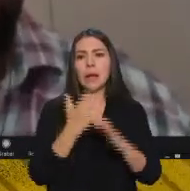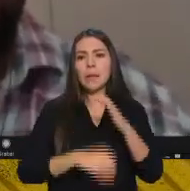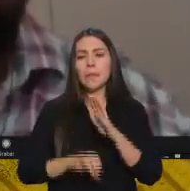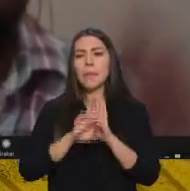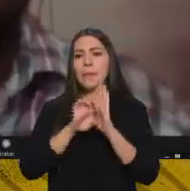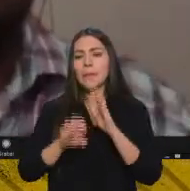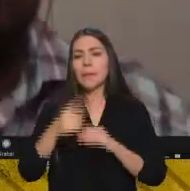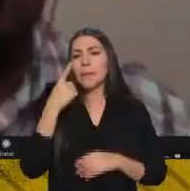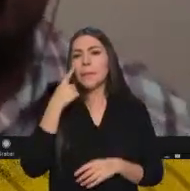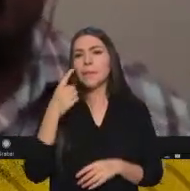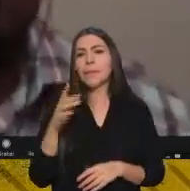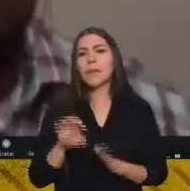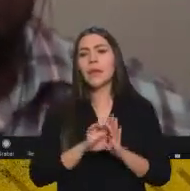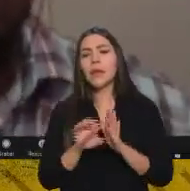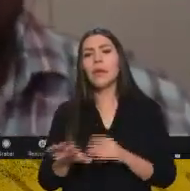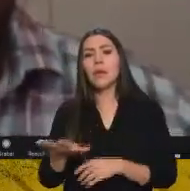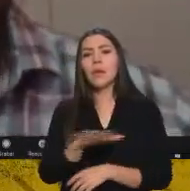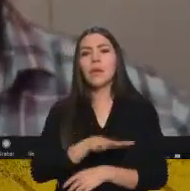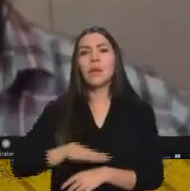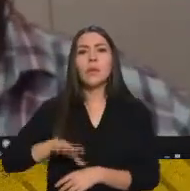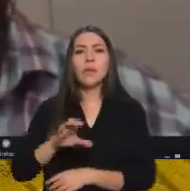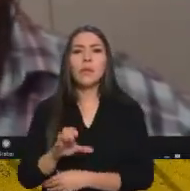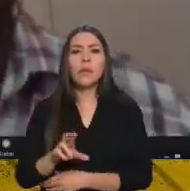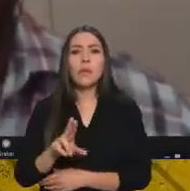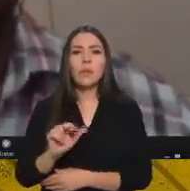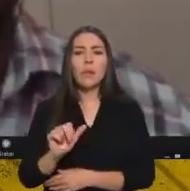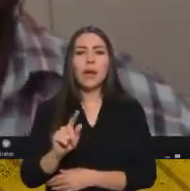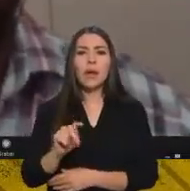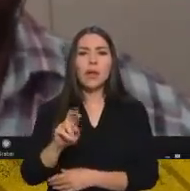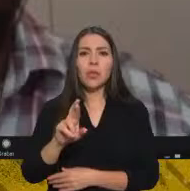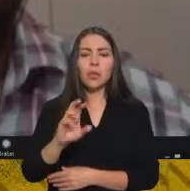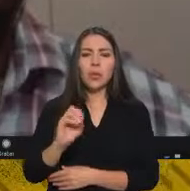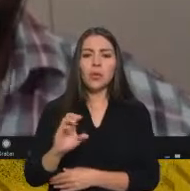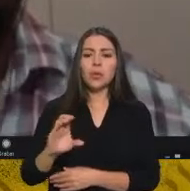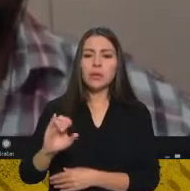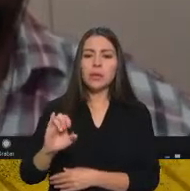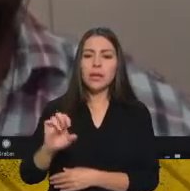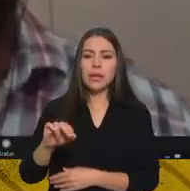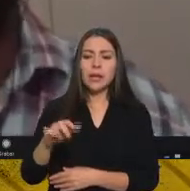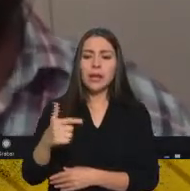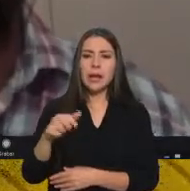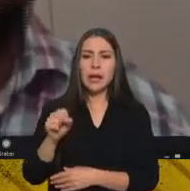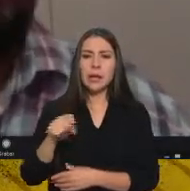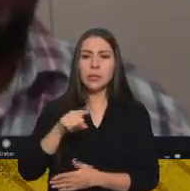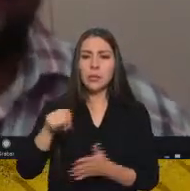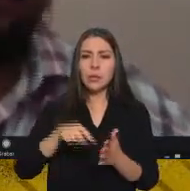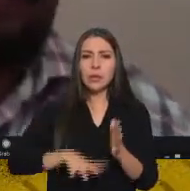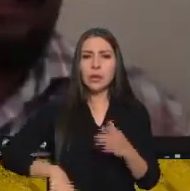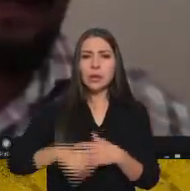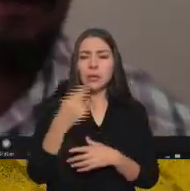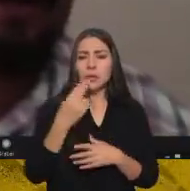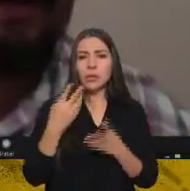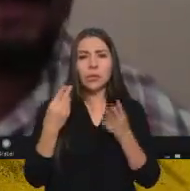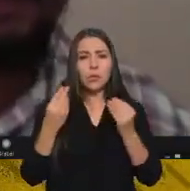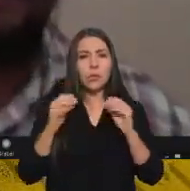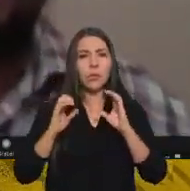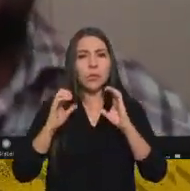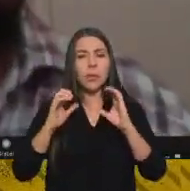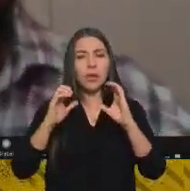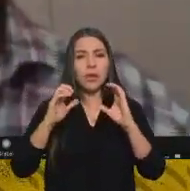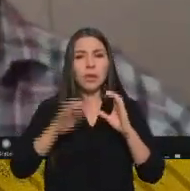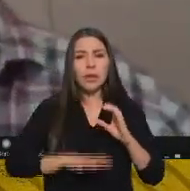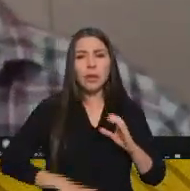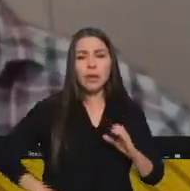en Cuatro Ciénegas, ¿no? Que es un ecosistema que hay que cuidar mucho porque contiene todavía